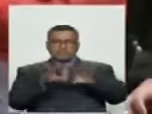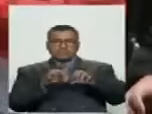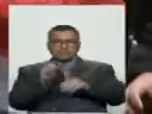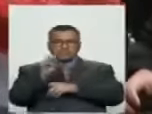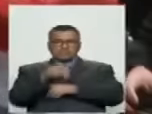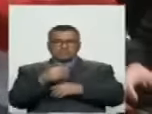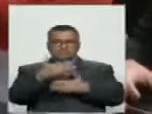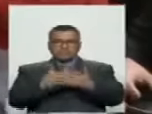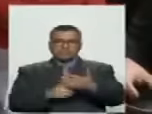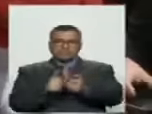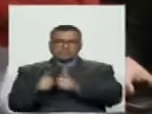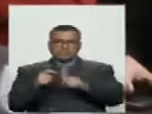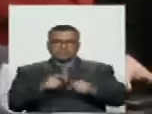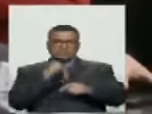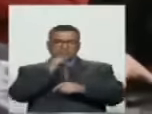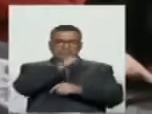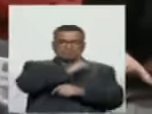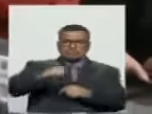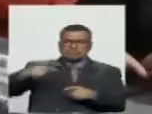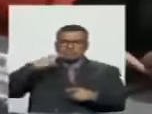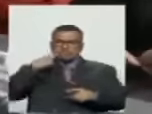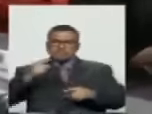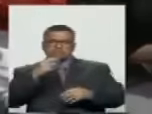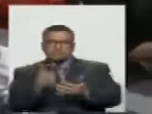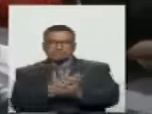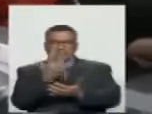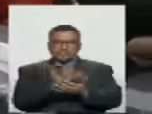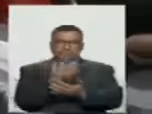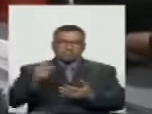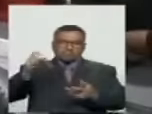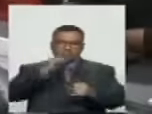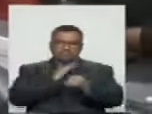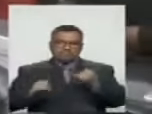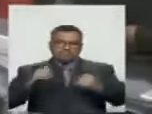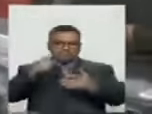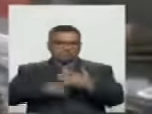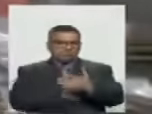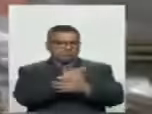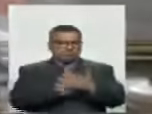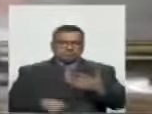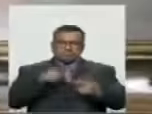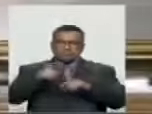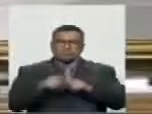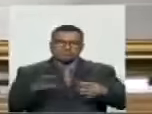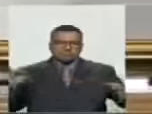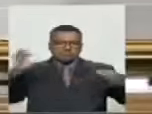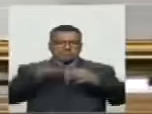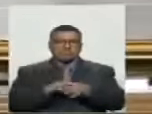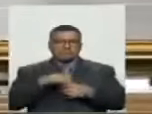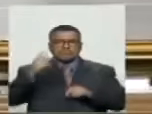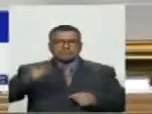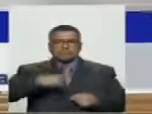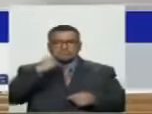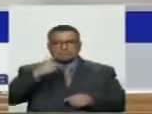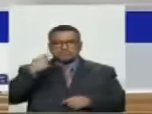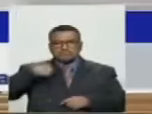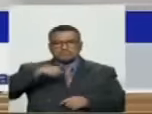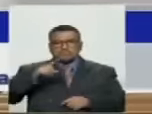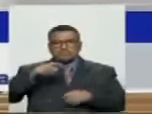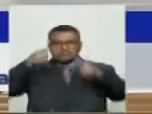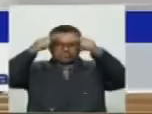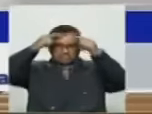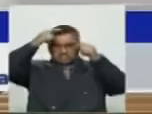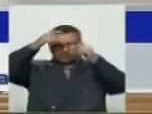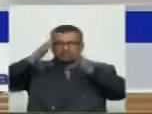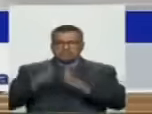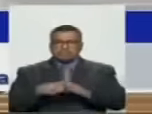comunidad, hay que matar, hay que asesinar, hay que quemar, hay que exterminar a tales por ser de tal afiliación política, específicamente el chavismo.